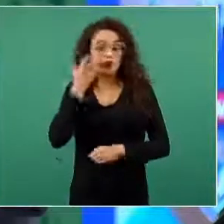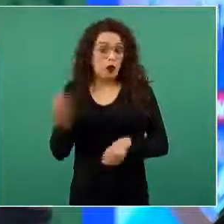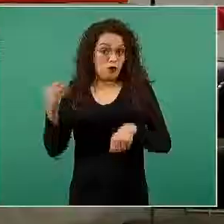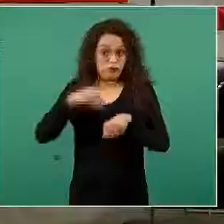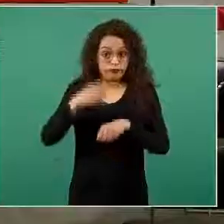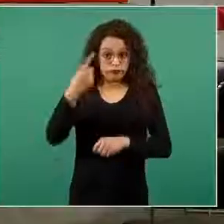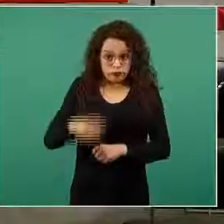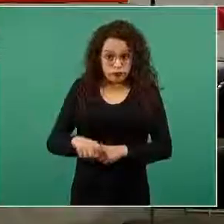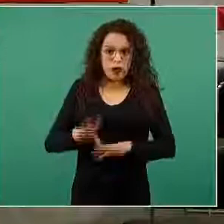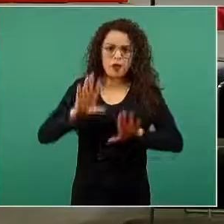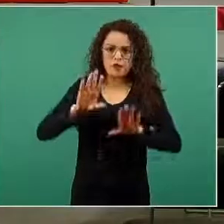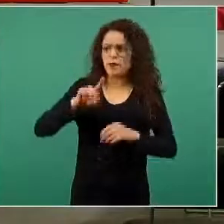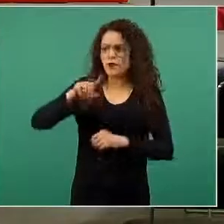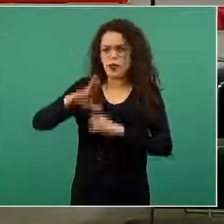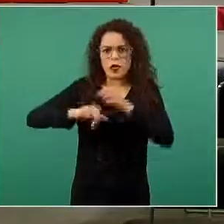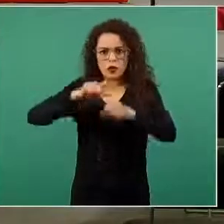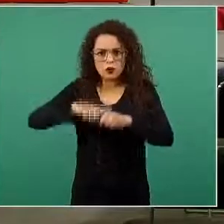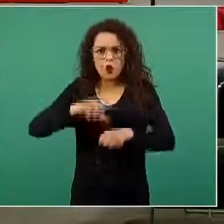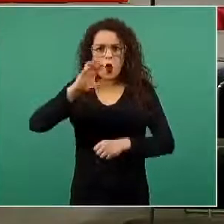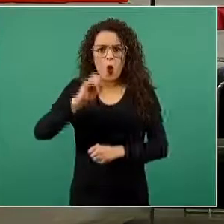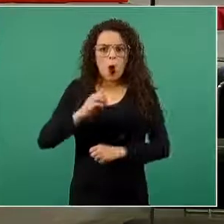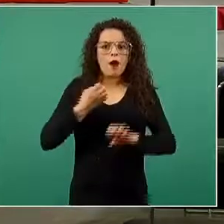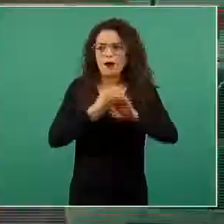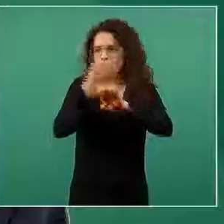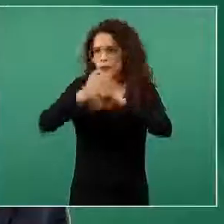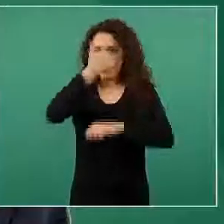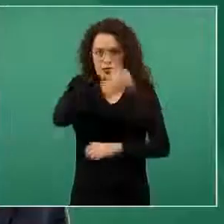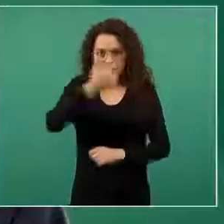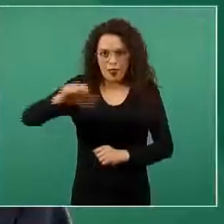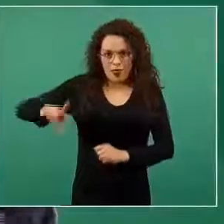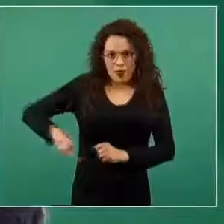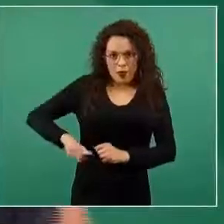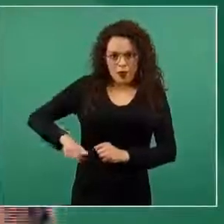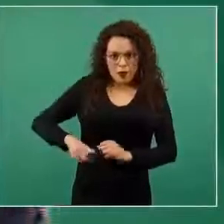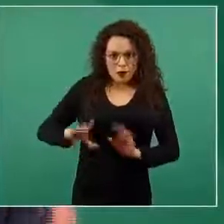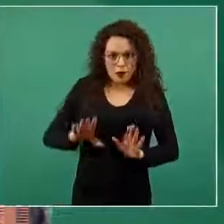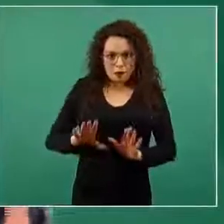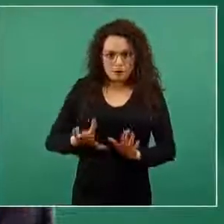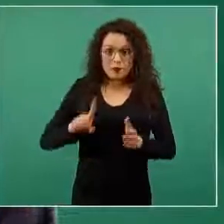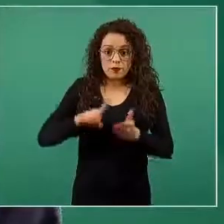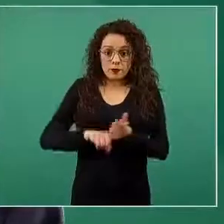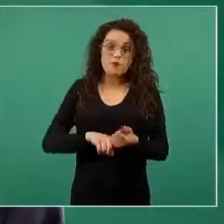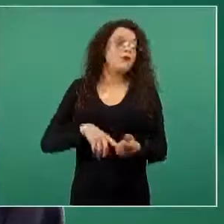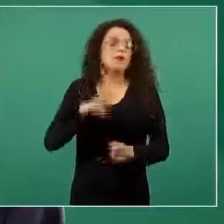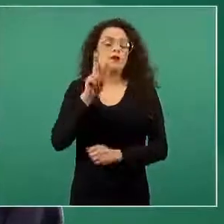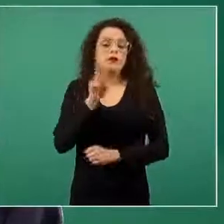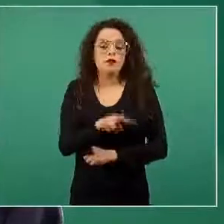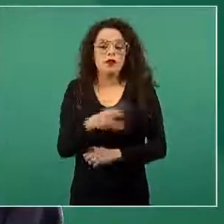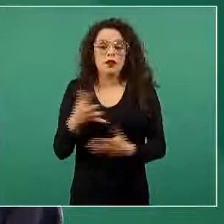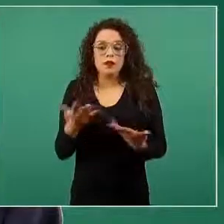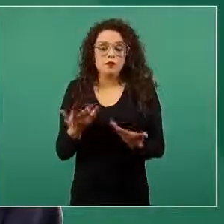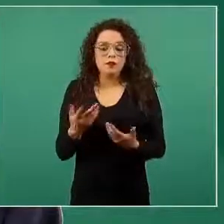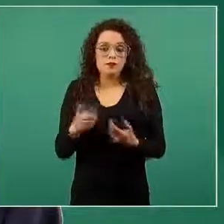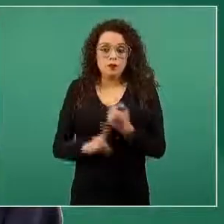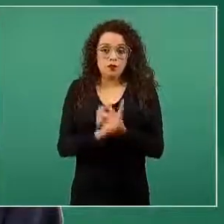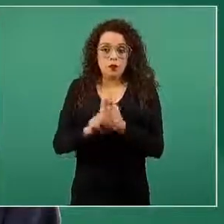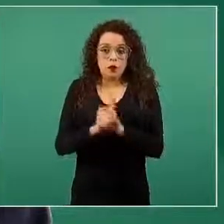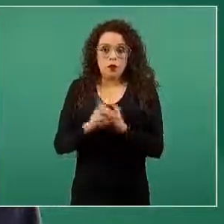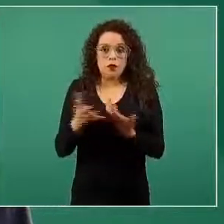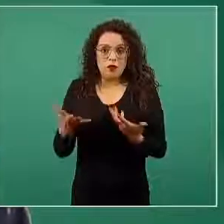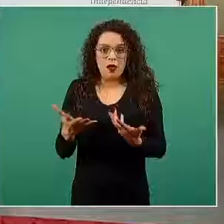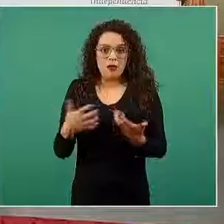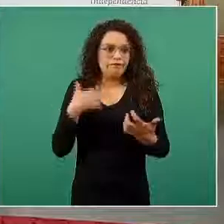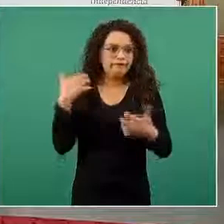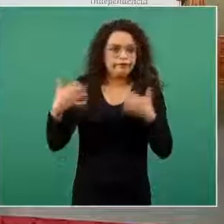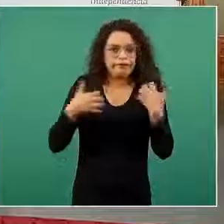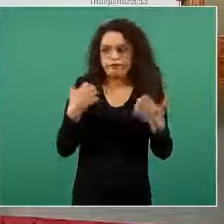gobierno nacional o desde el gobierno, los gobiernos estatales, pues hubiera representado sin duda una tensión muy grande. Y en